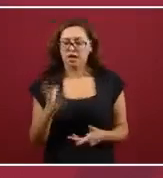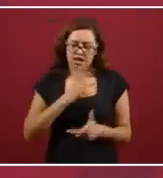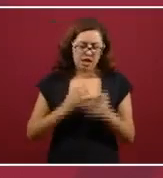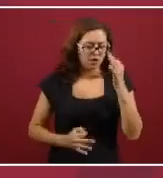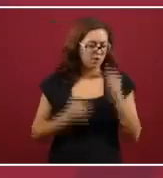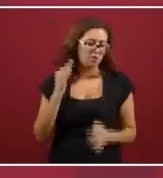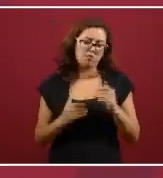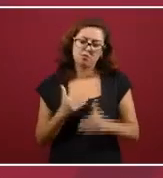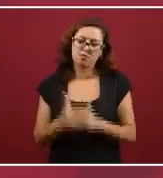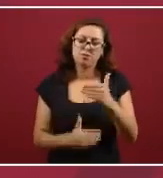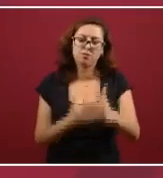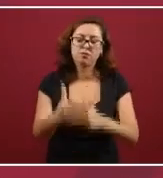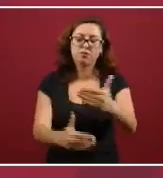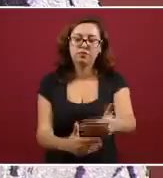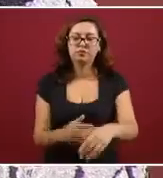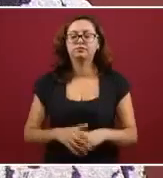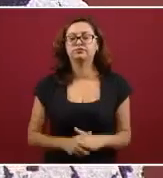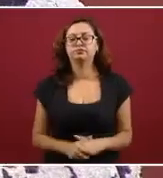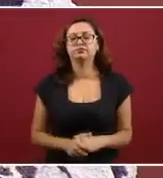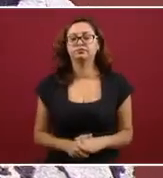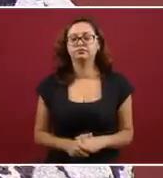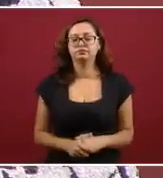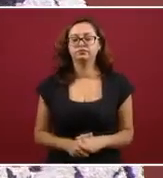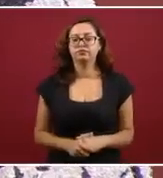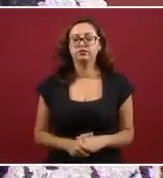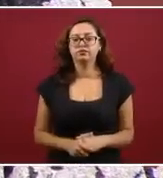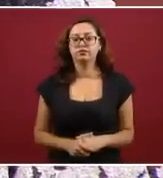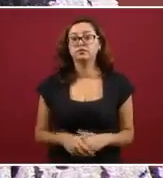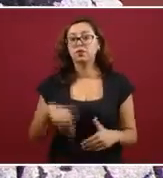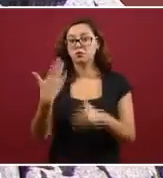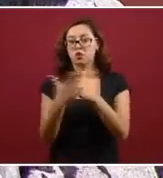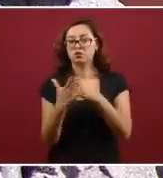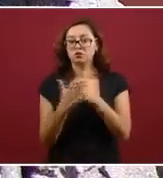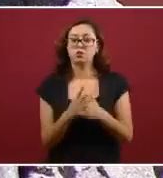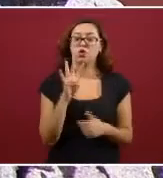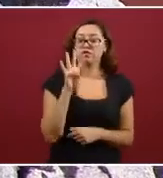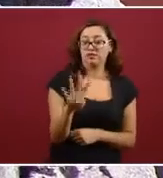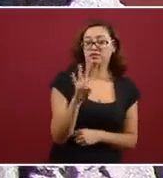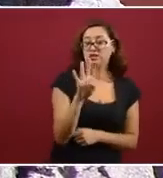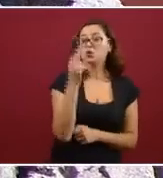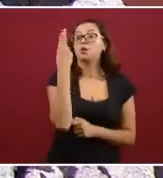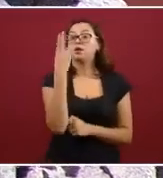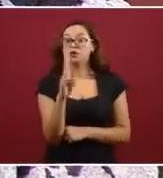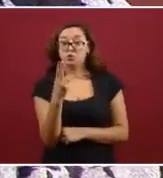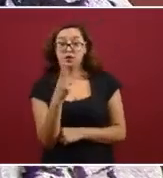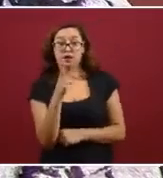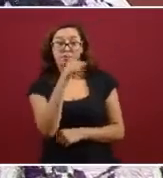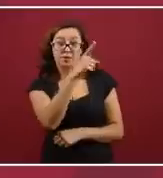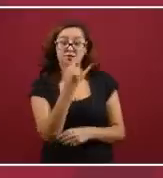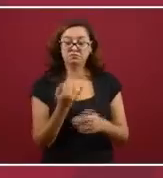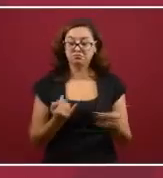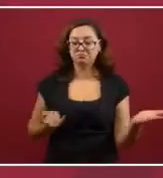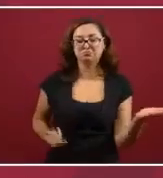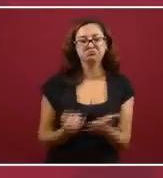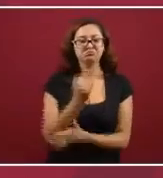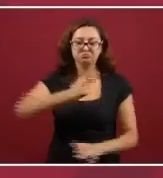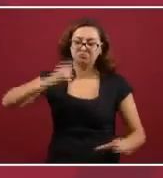de noviembre, entonces, el Departamento de Comercio debe decir si hay o no este tipo de subvenciones.